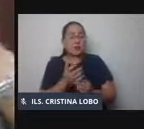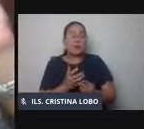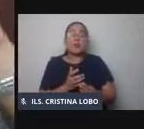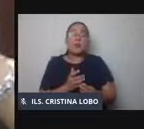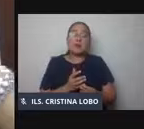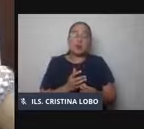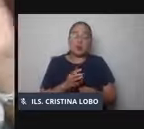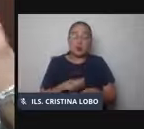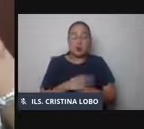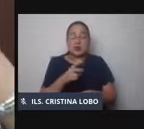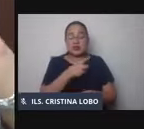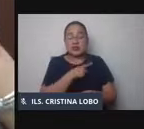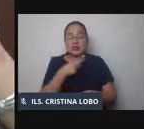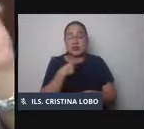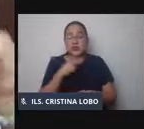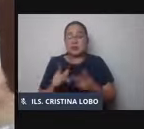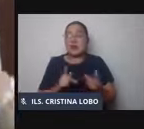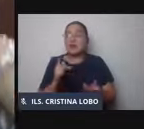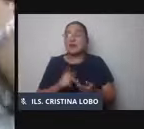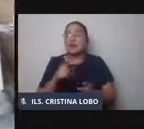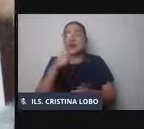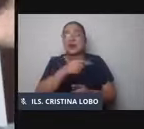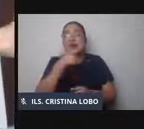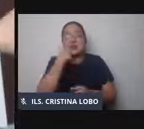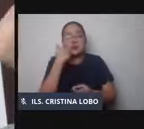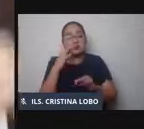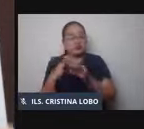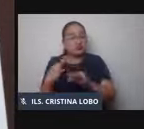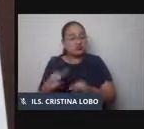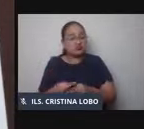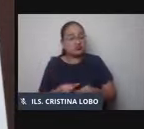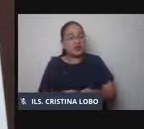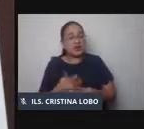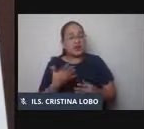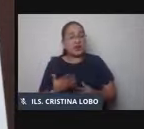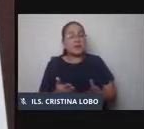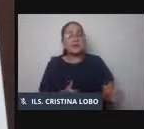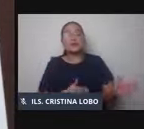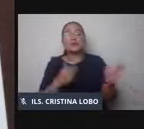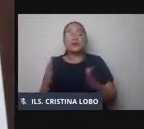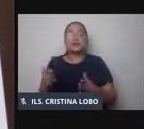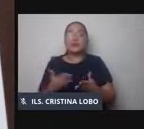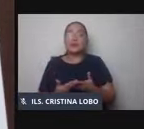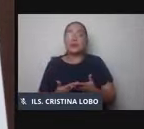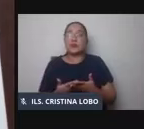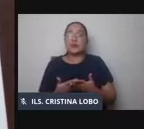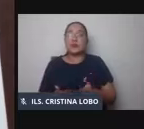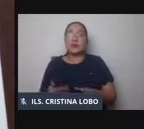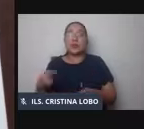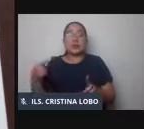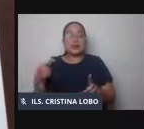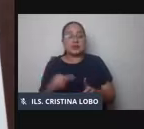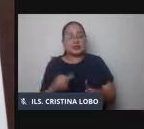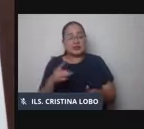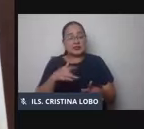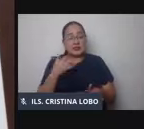que ser perfecto, o al menos eso espera, y entonces llega a un grado difícil